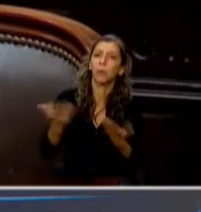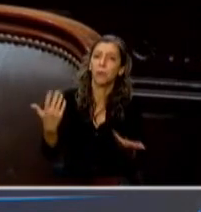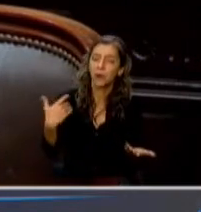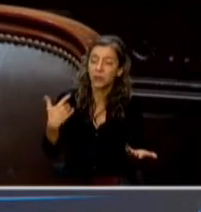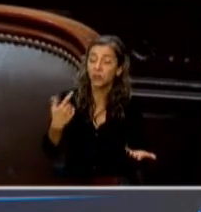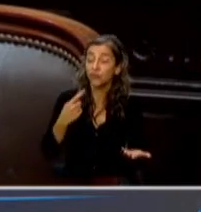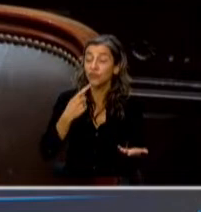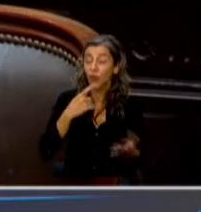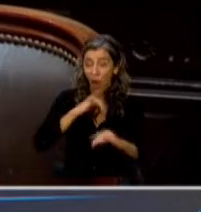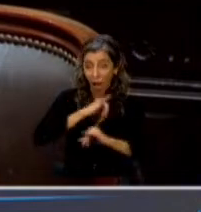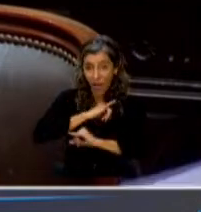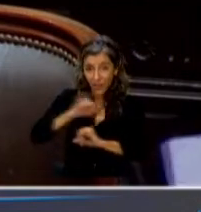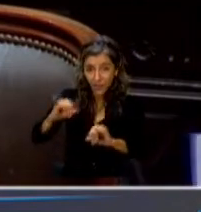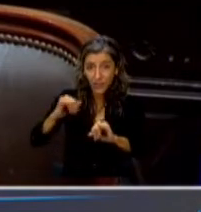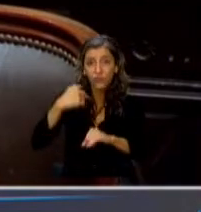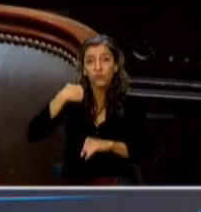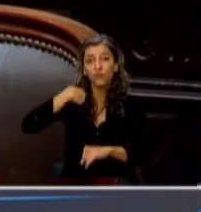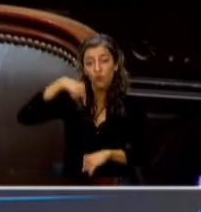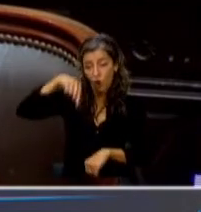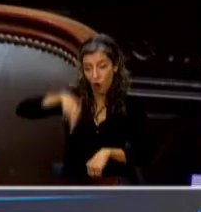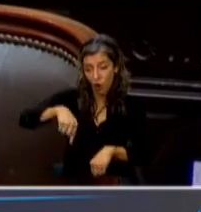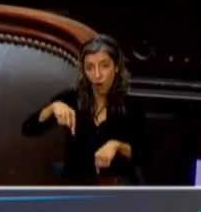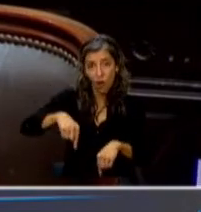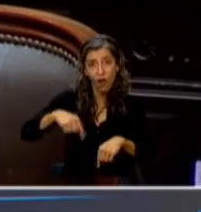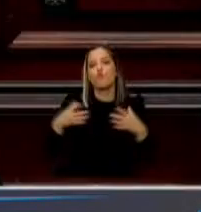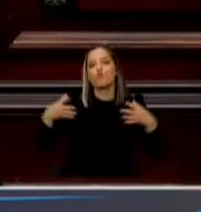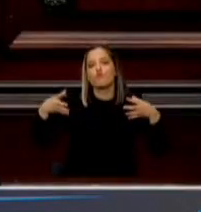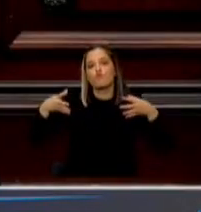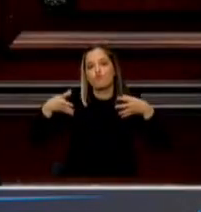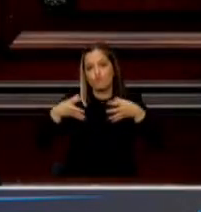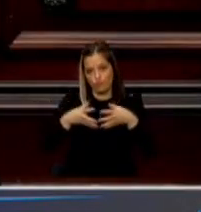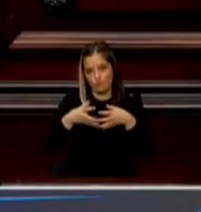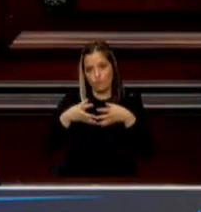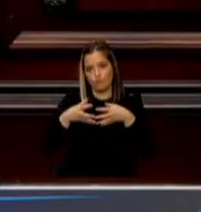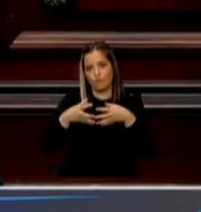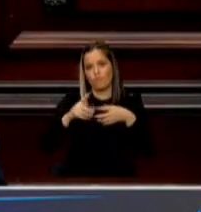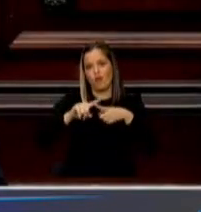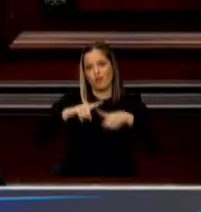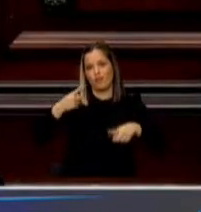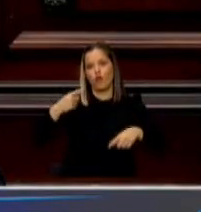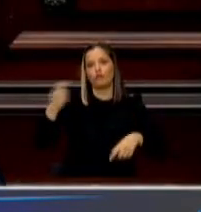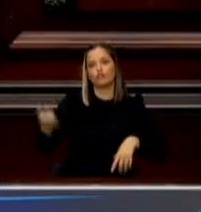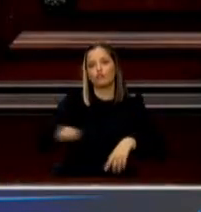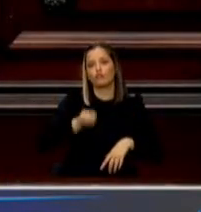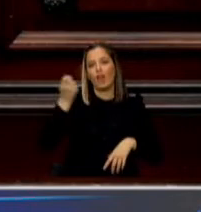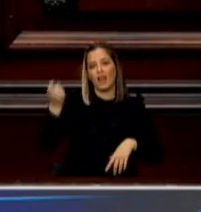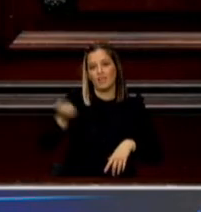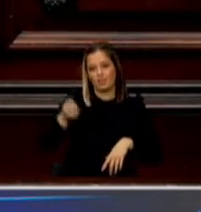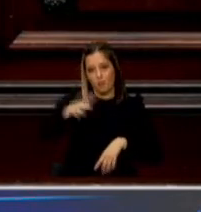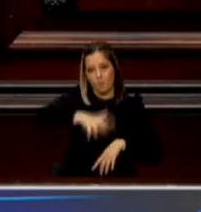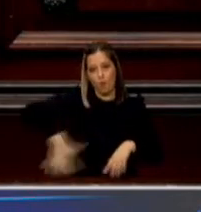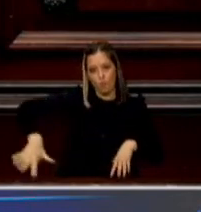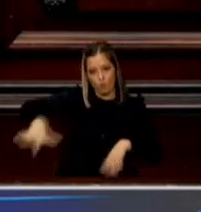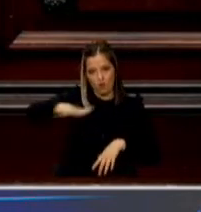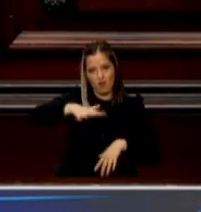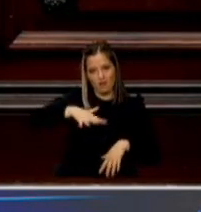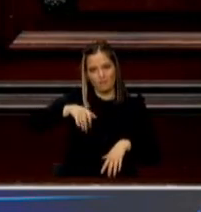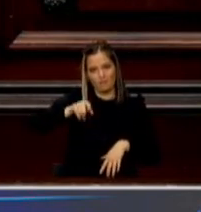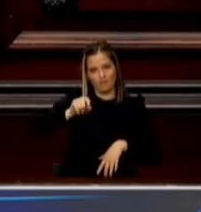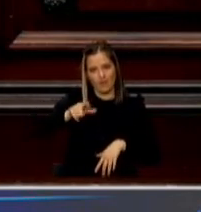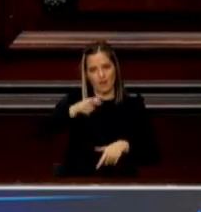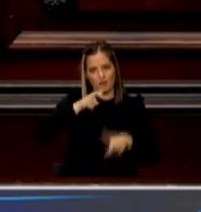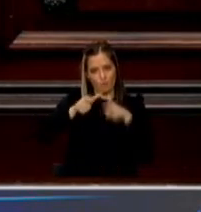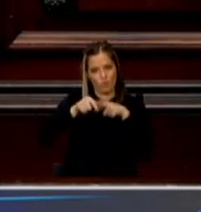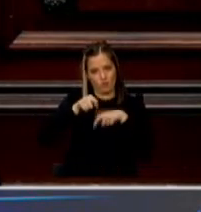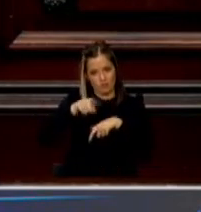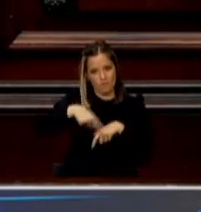mismo día se podría, esto sí lo digo en condicional, se podrían llegar a anunciar la candidatura del